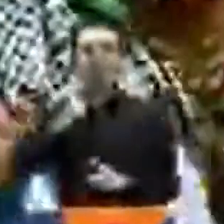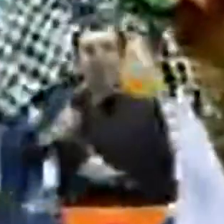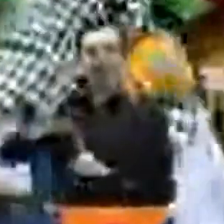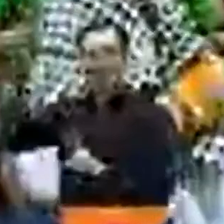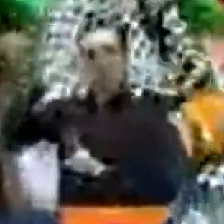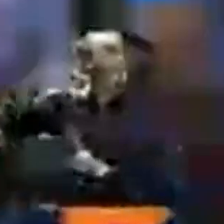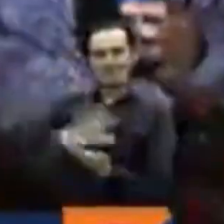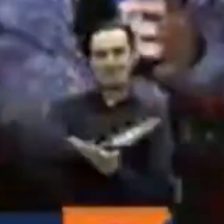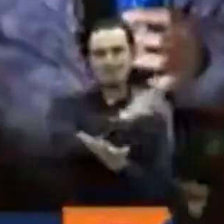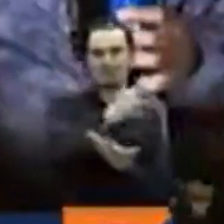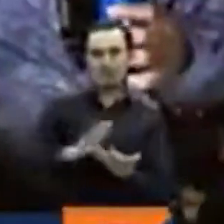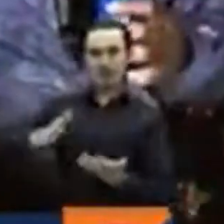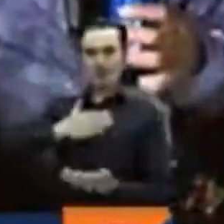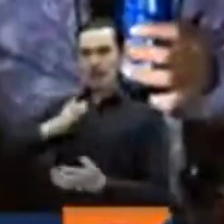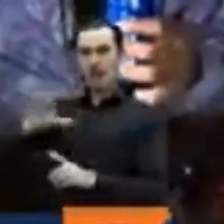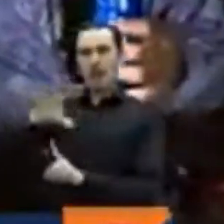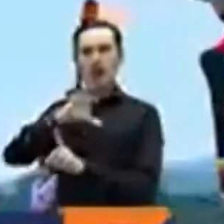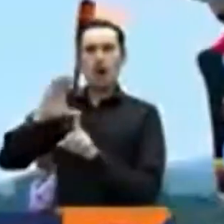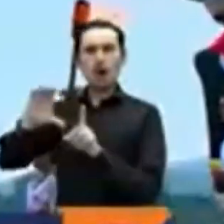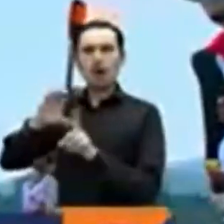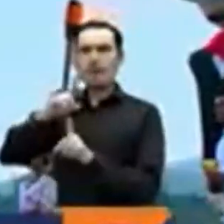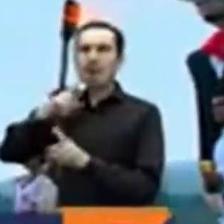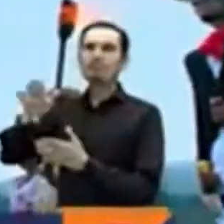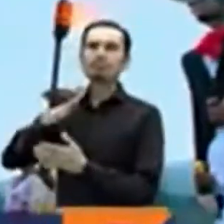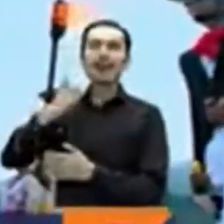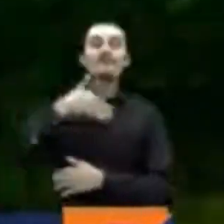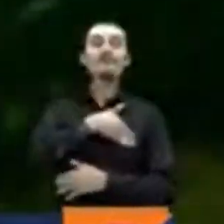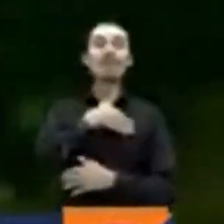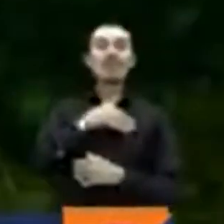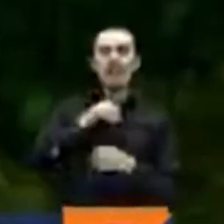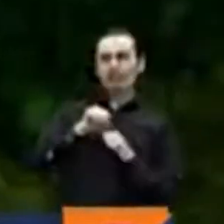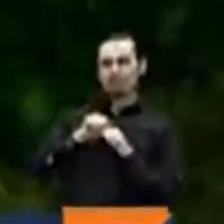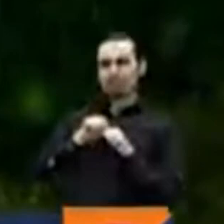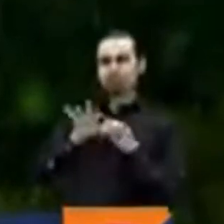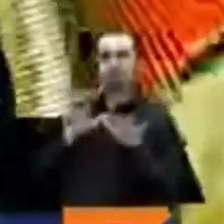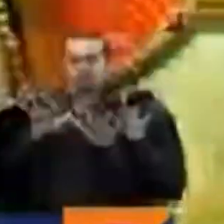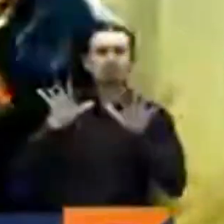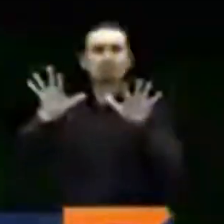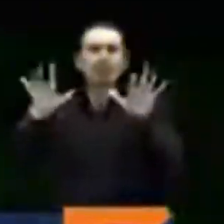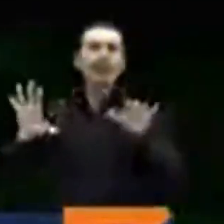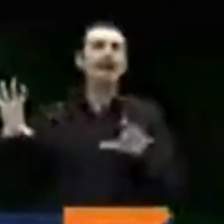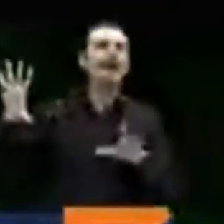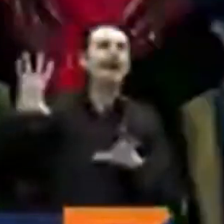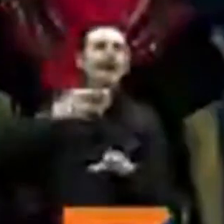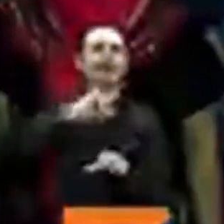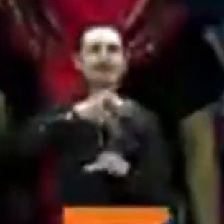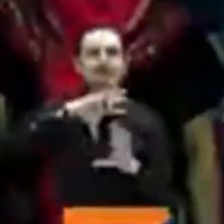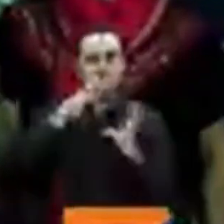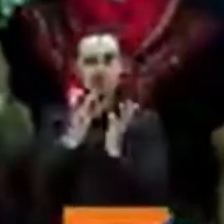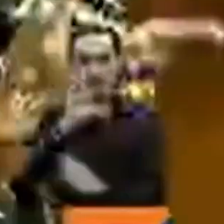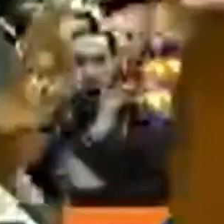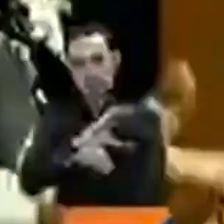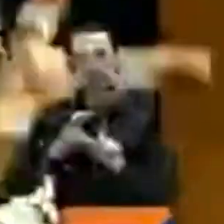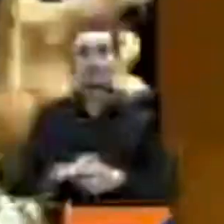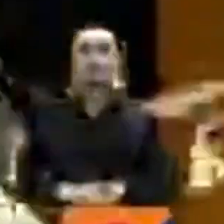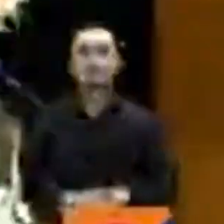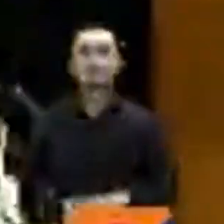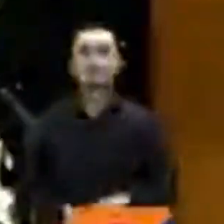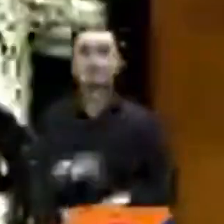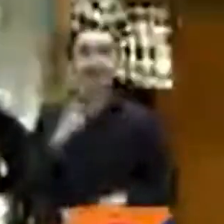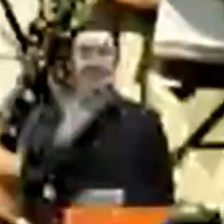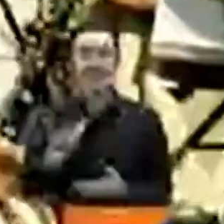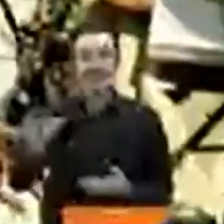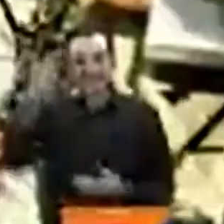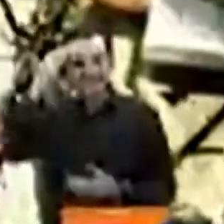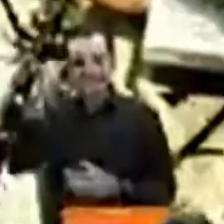música colombiana desde su natal Talaigua Nuevo, en Bolívar, hasta los sitios más distinguidos del folclor colombiano. Fue la combinación